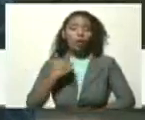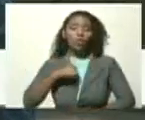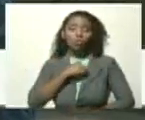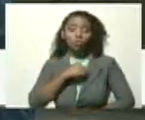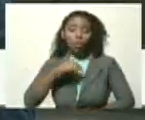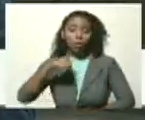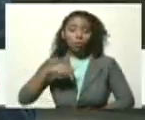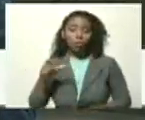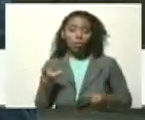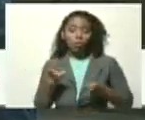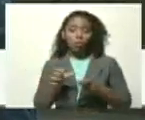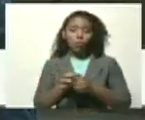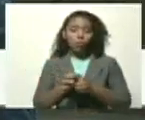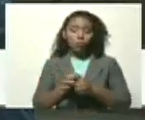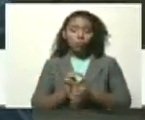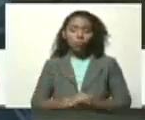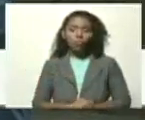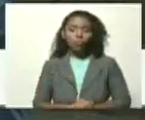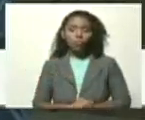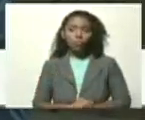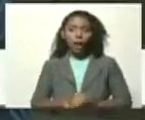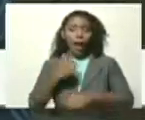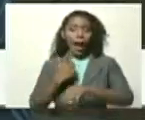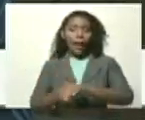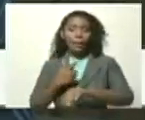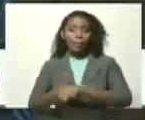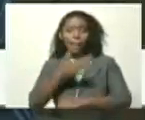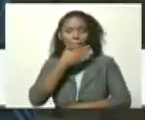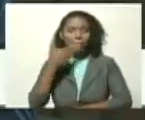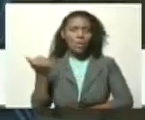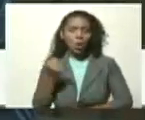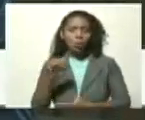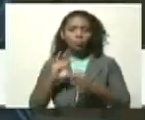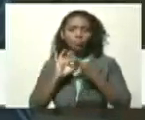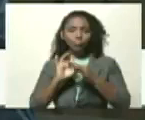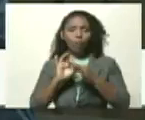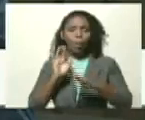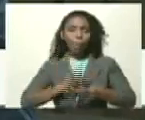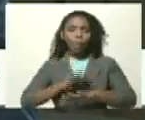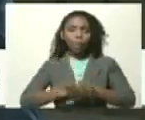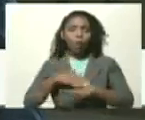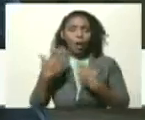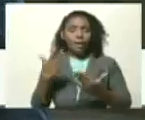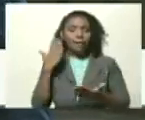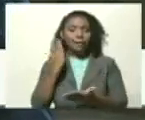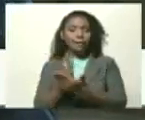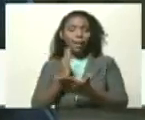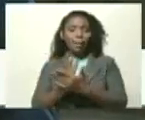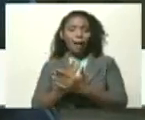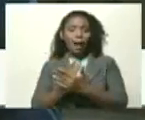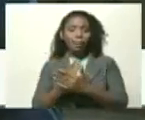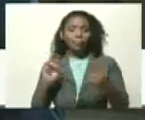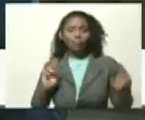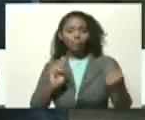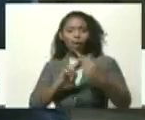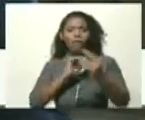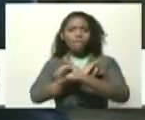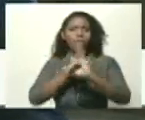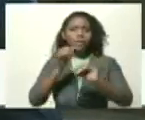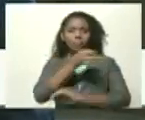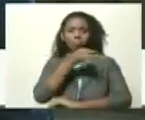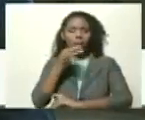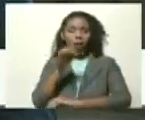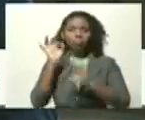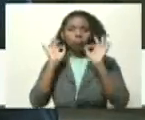somos minoría, el tiempo es el mejor aliado, porque siempre encuentra un final perfecto en lo